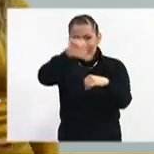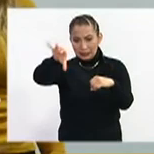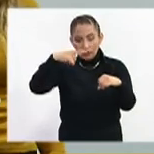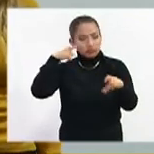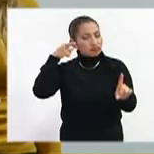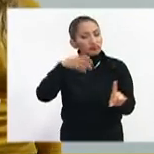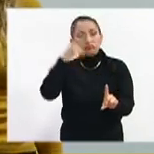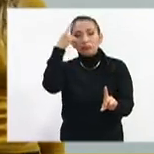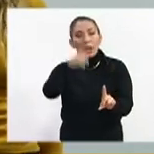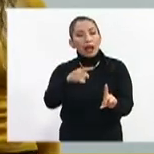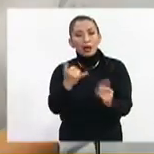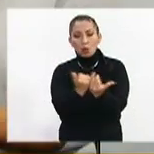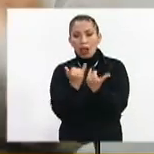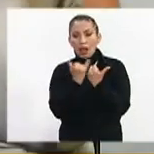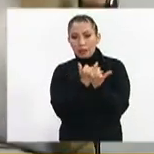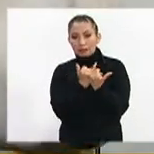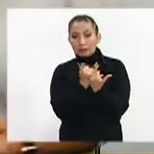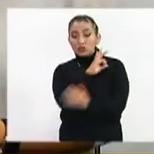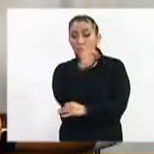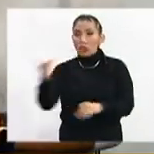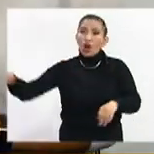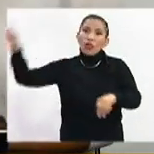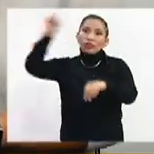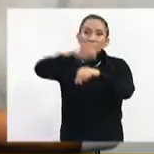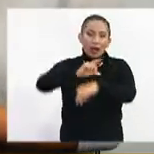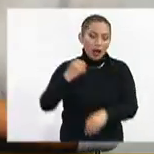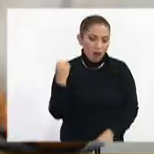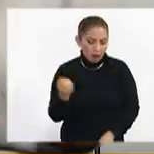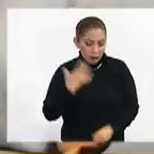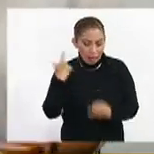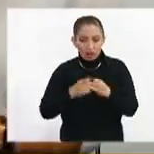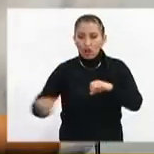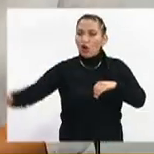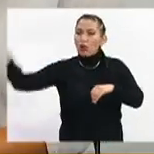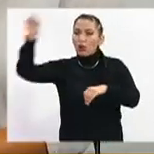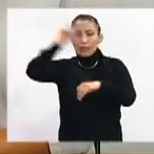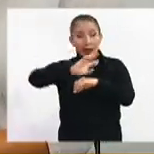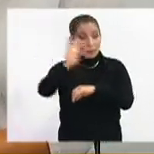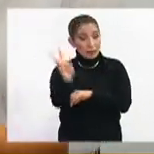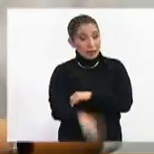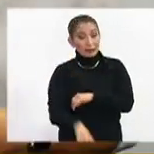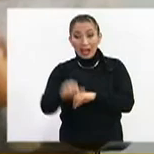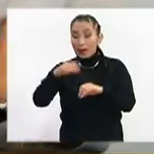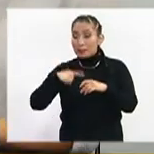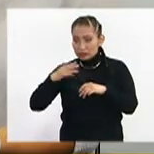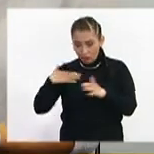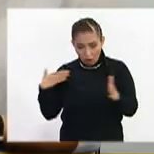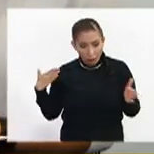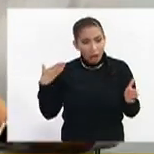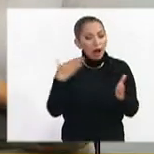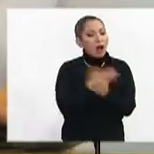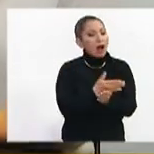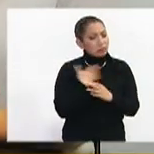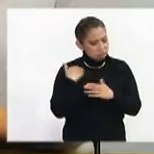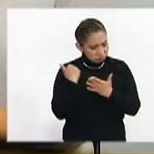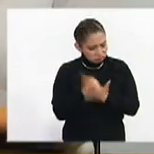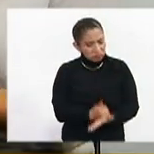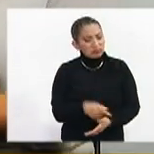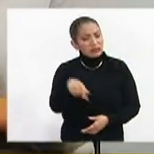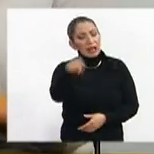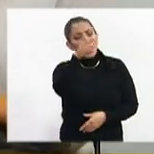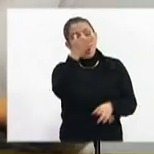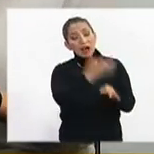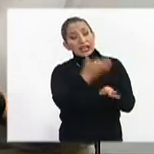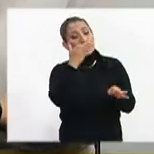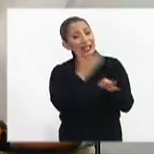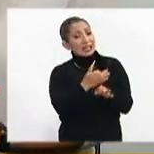un propósito común. Todo el día hay conferencias. Todo el día, realmente la sociedad se volcó y se está volcando, y